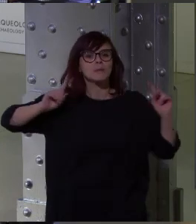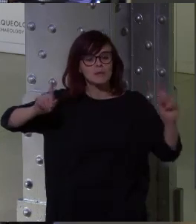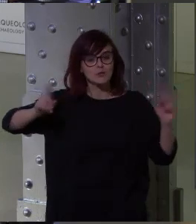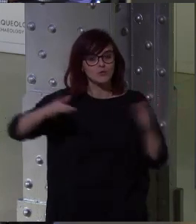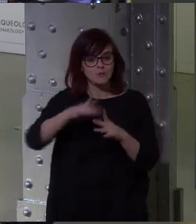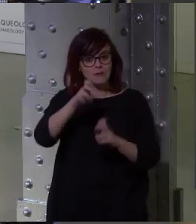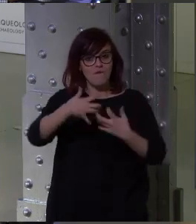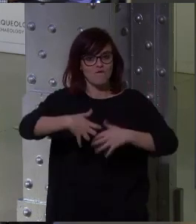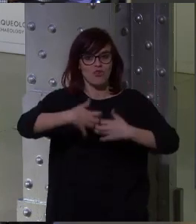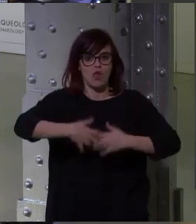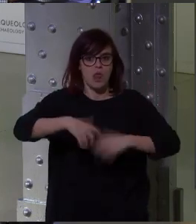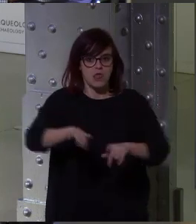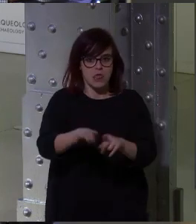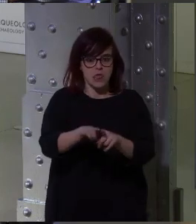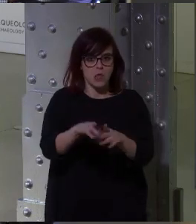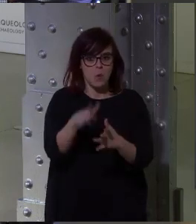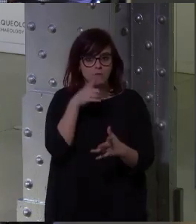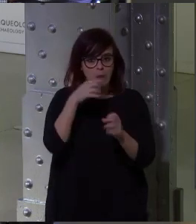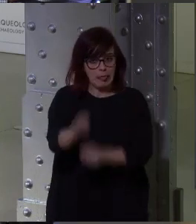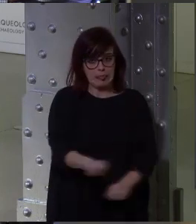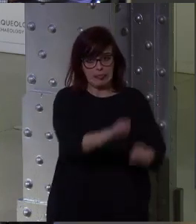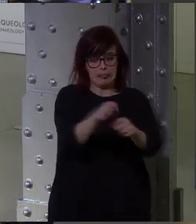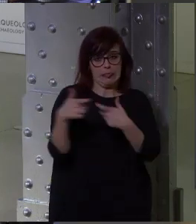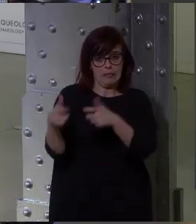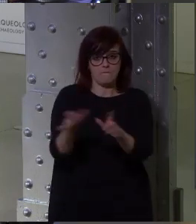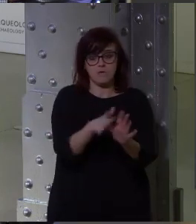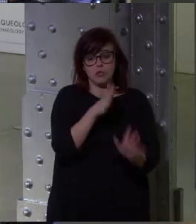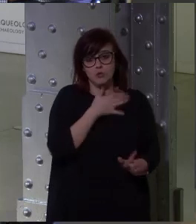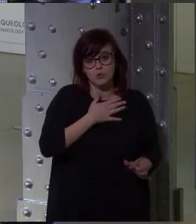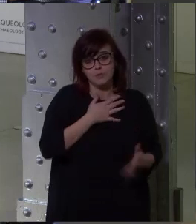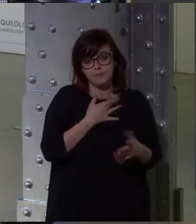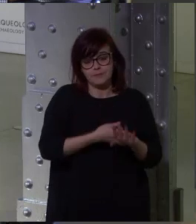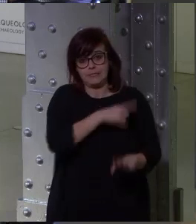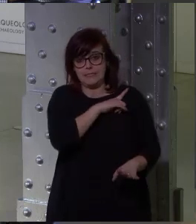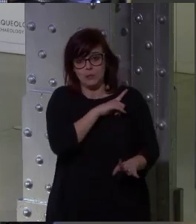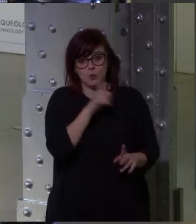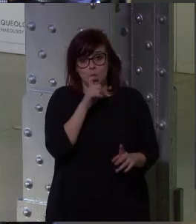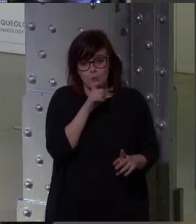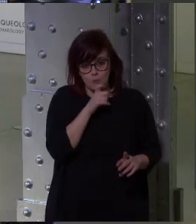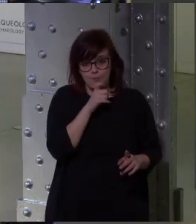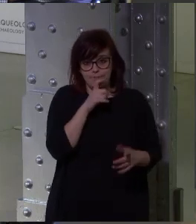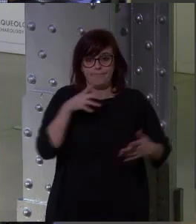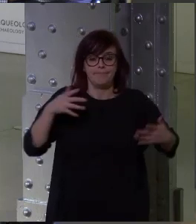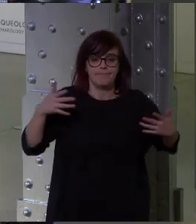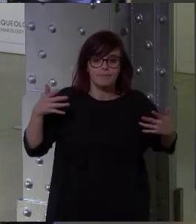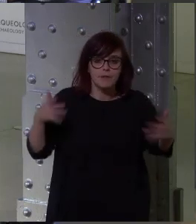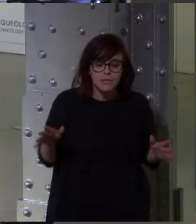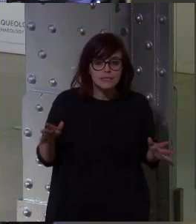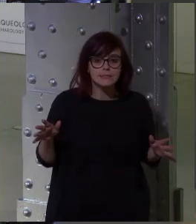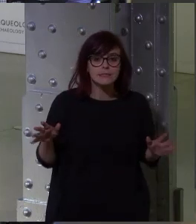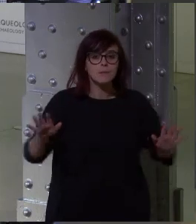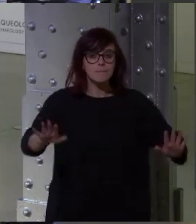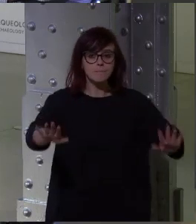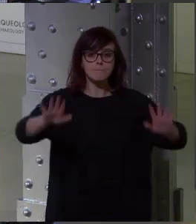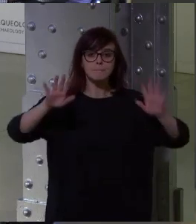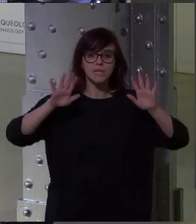el funcionamiento del océano, sobre muchas especies que estamos explotando y que explotamos sin realmente conocer en profundidad, pero